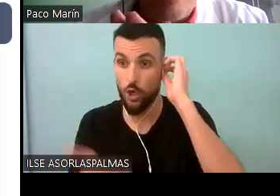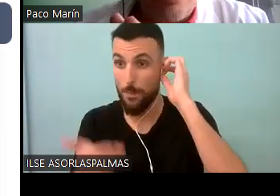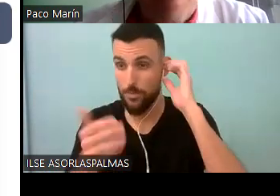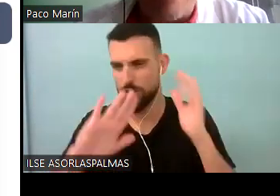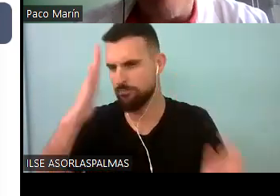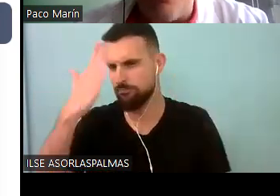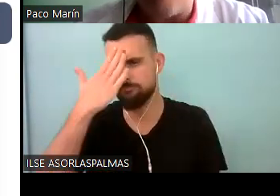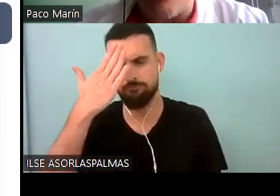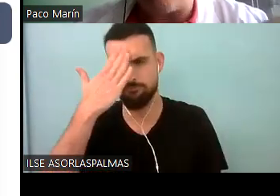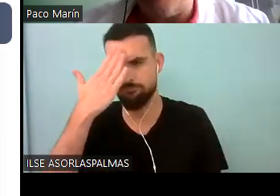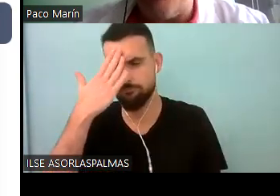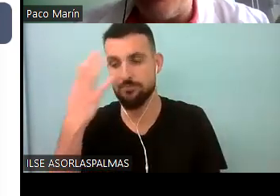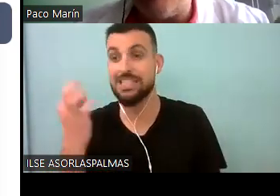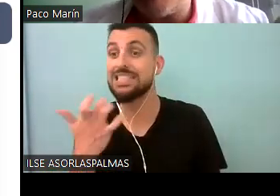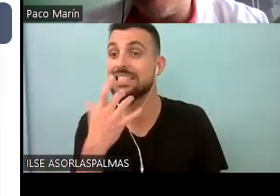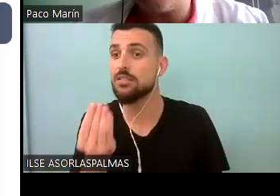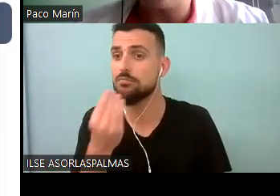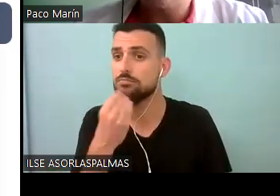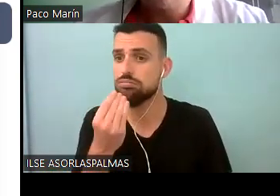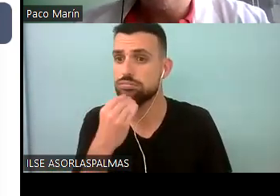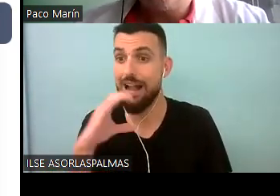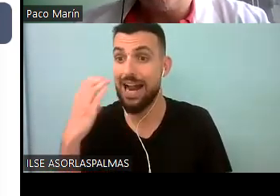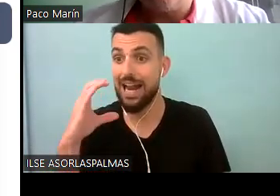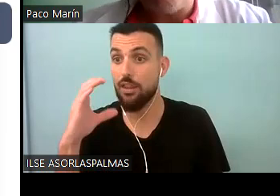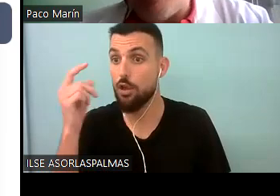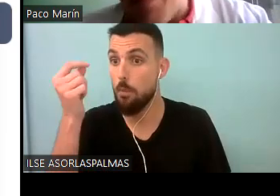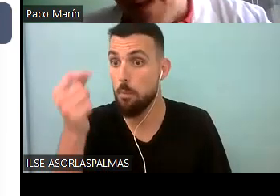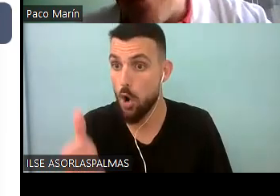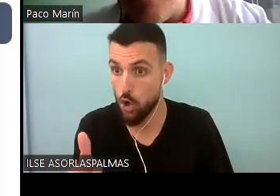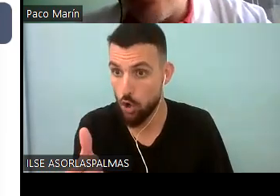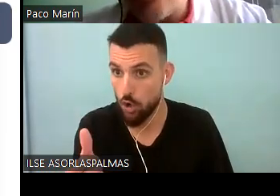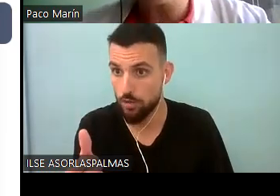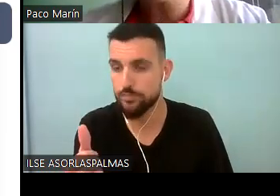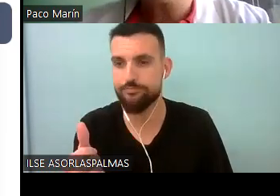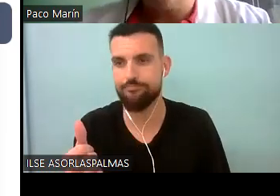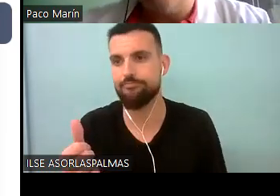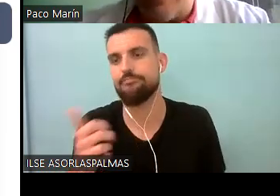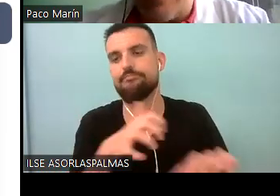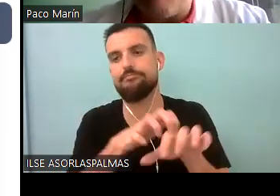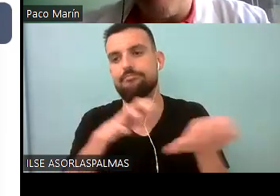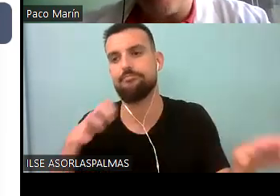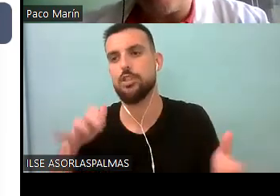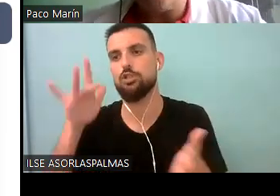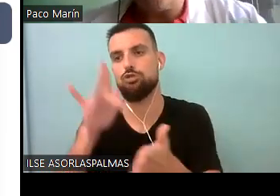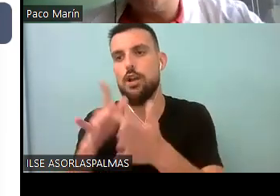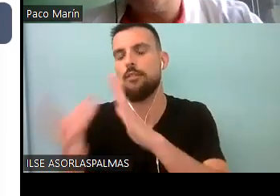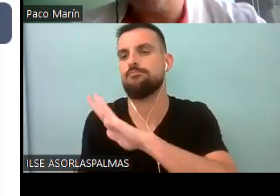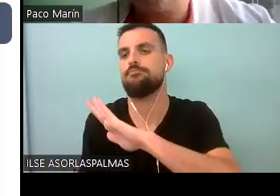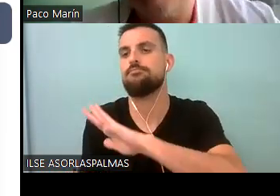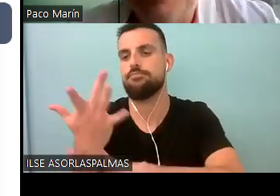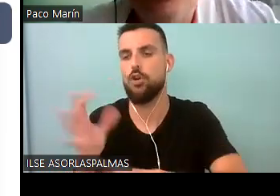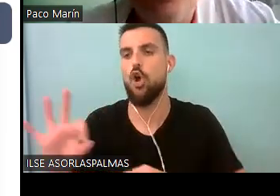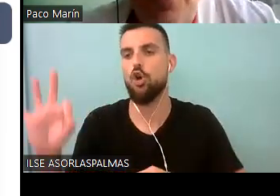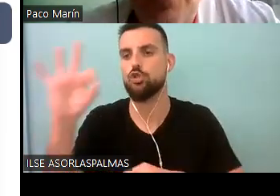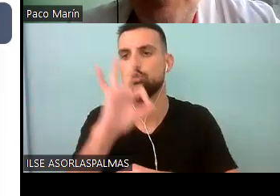decir, tomar poco calcio en nuestra dieta, en la mayoría de los casos acaba comportando